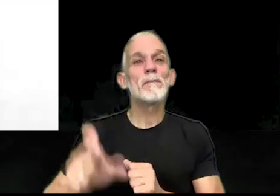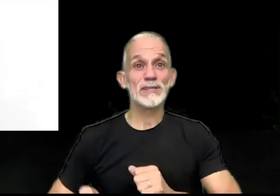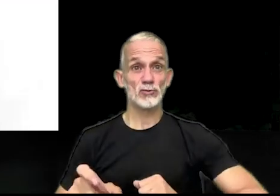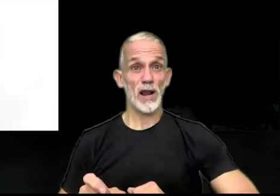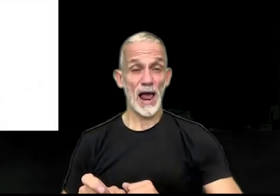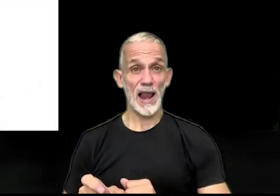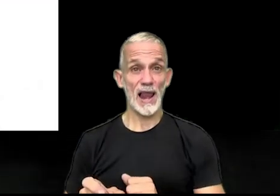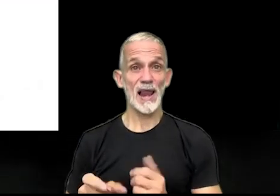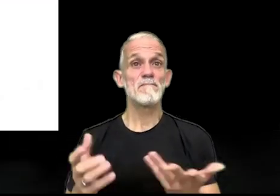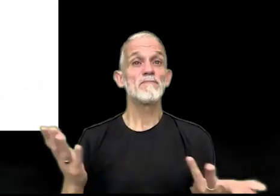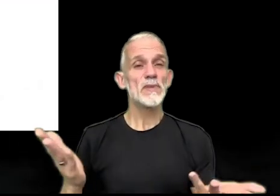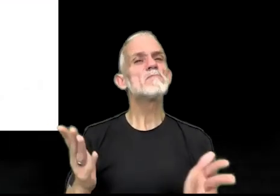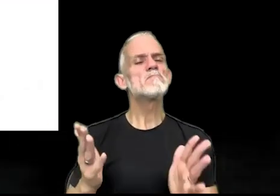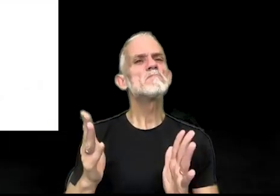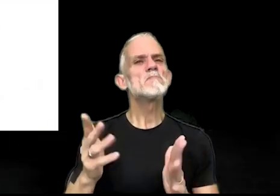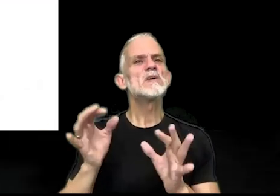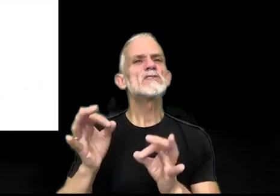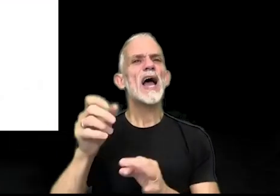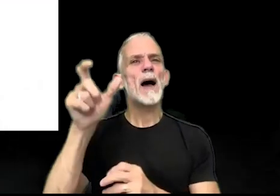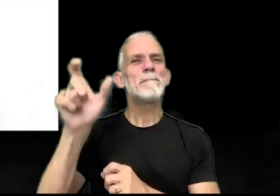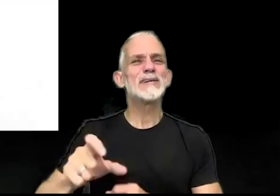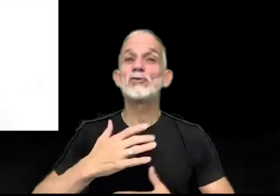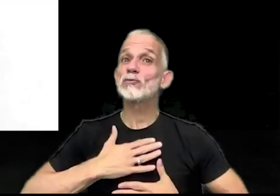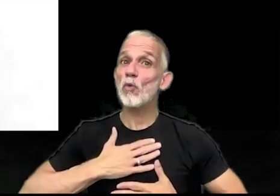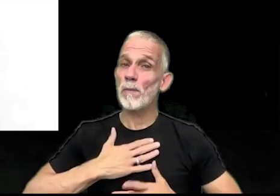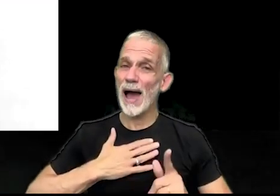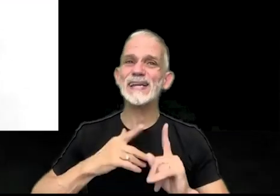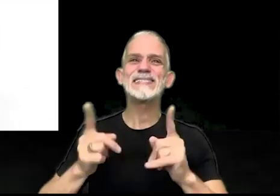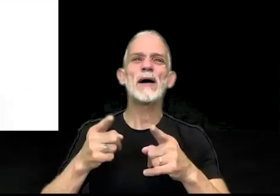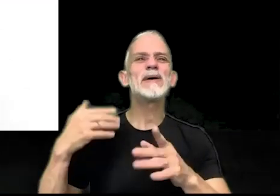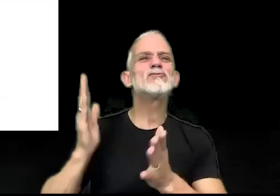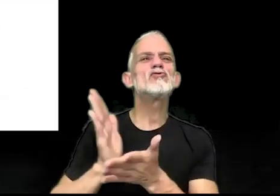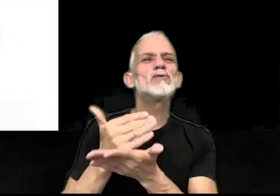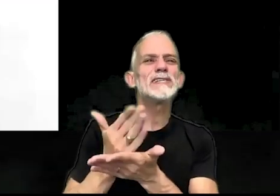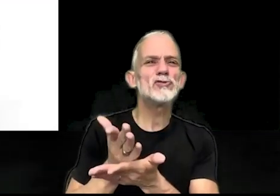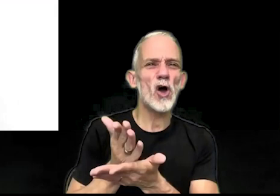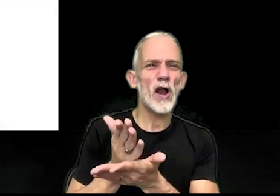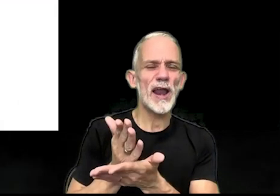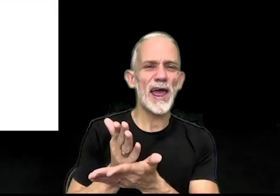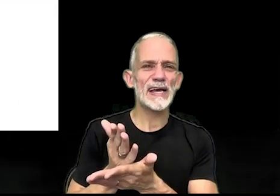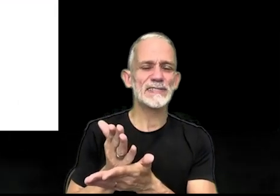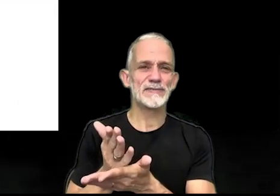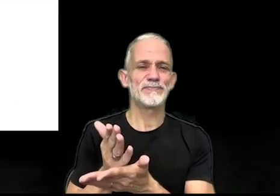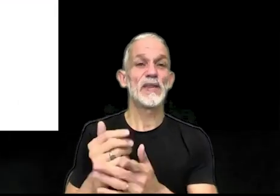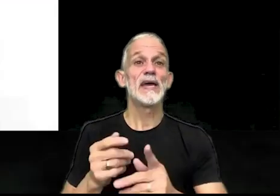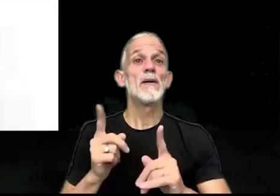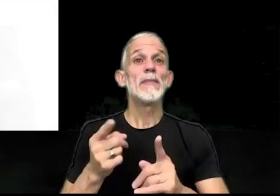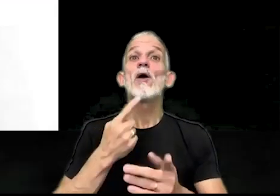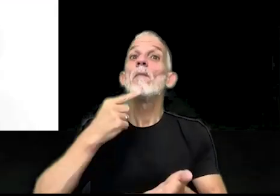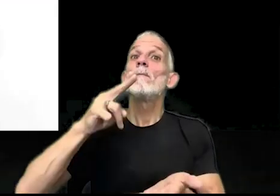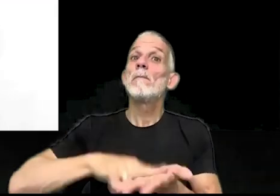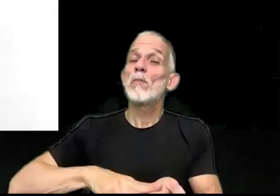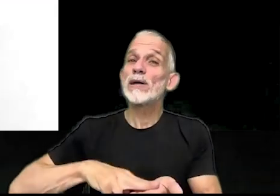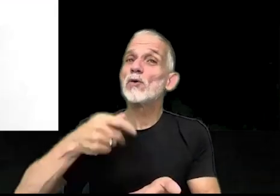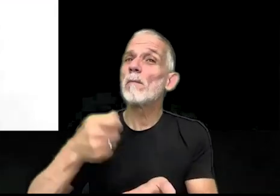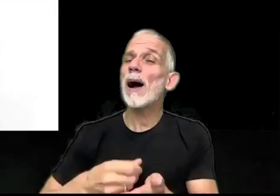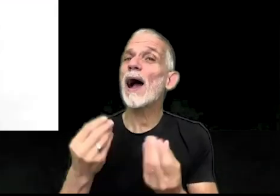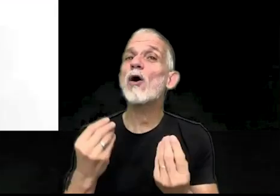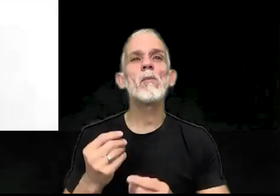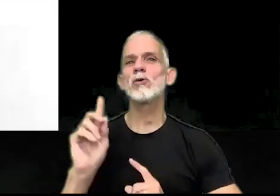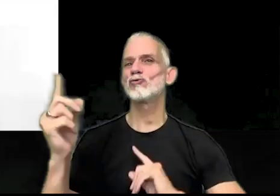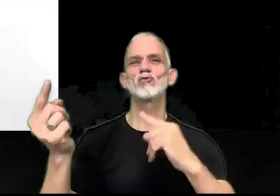unipersonal, alcanzan a personas humanas y sucesiones indivisas, pero tributan